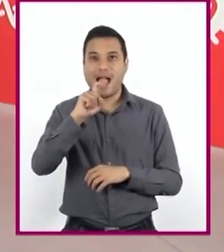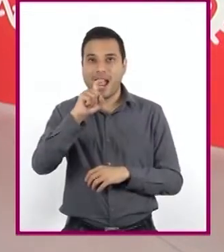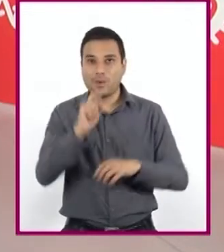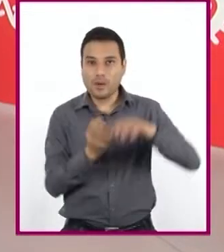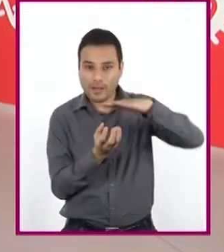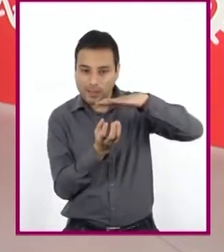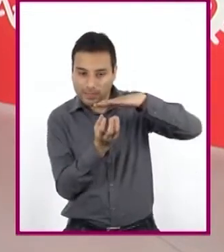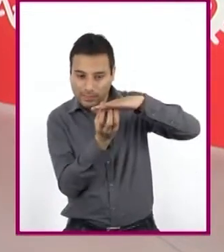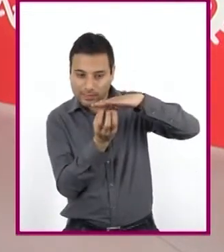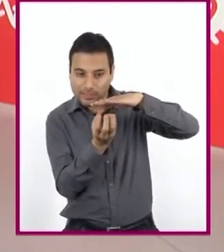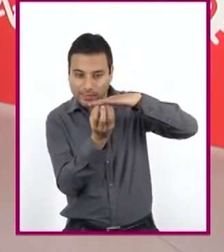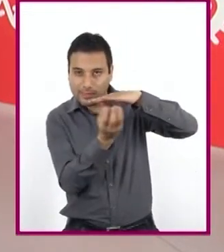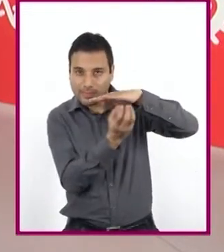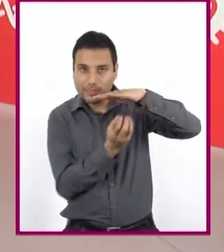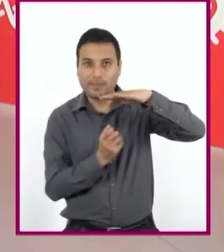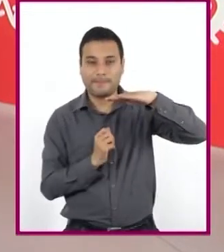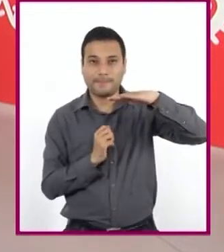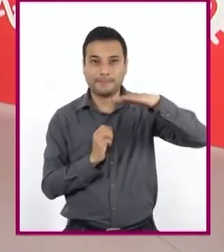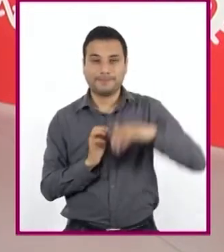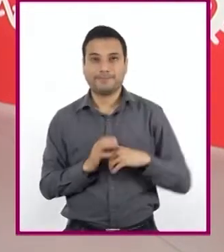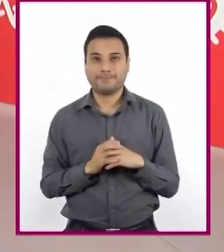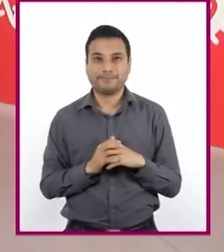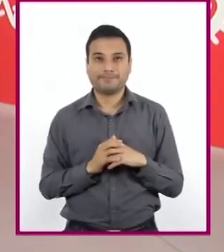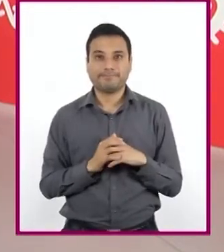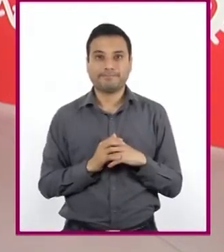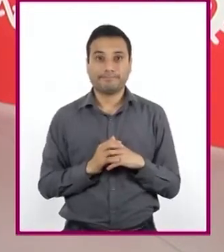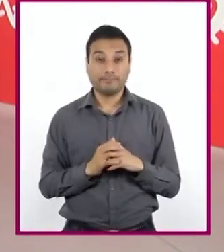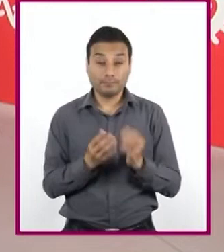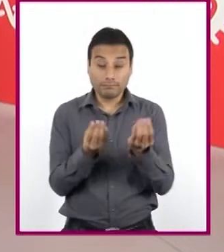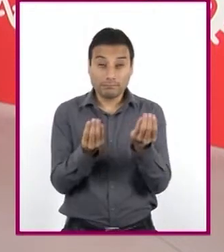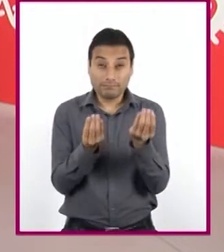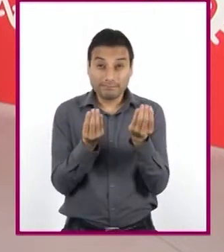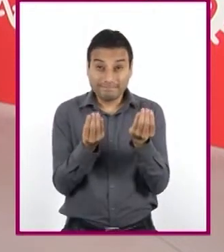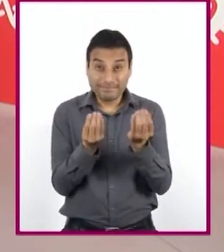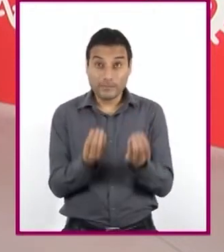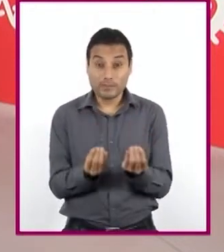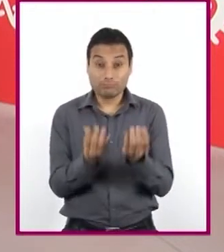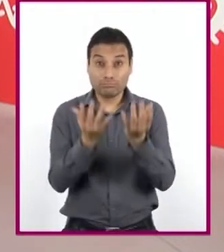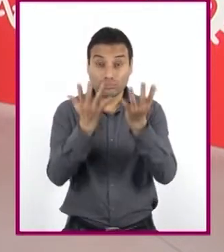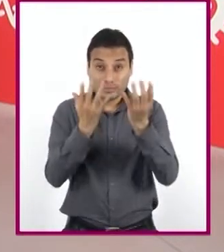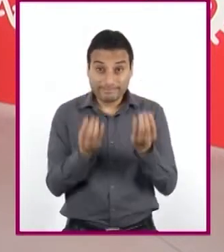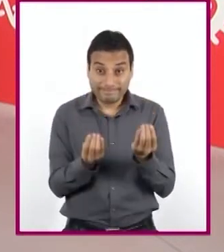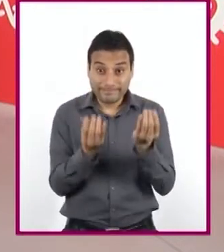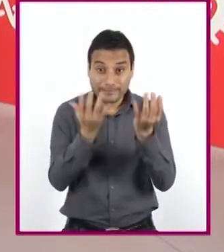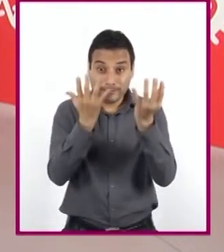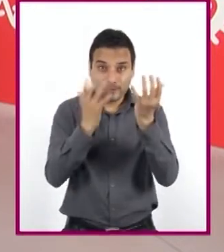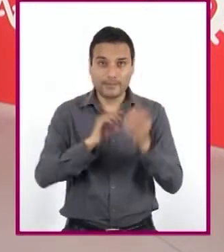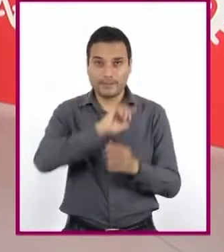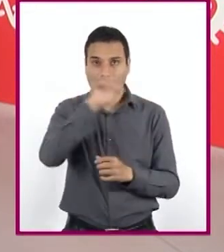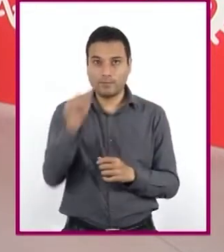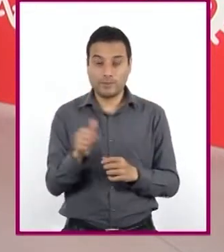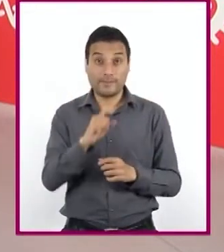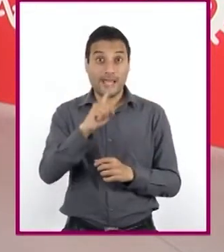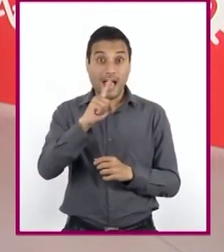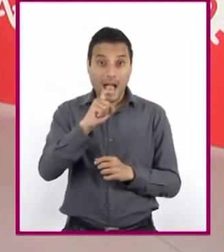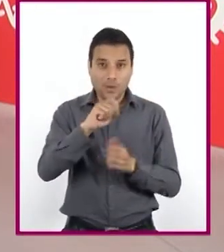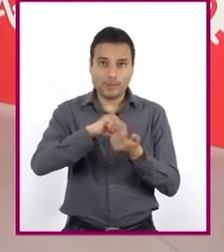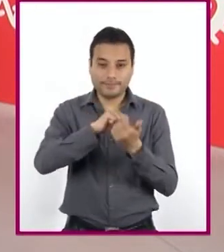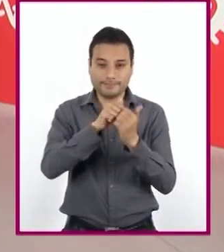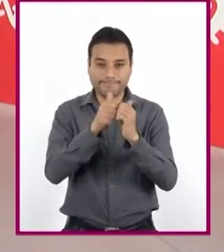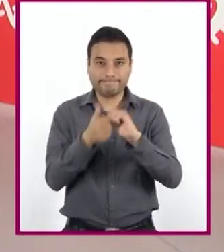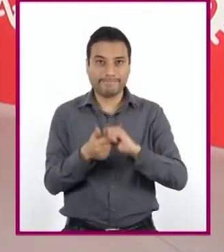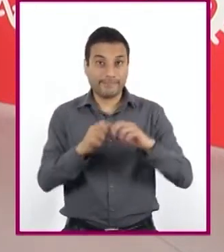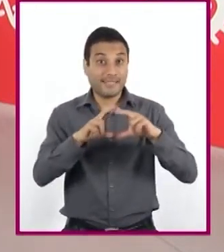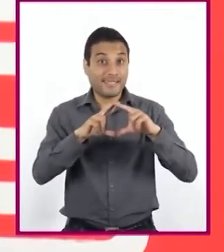por microgotas de agua. Si sube demasiado, entonces esas gotas se congelan, formando cristales